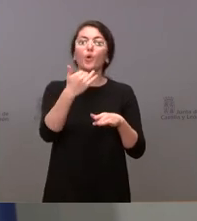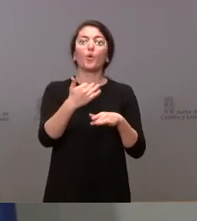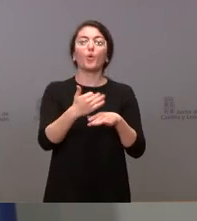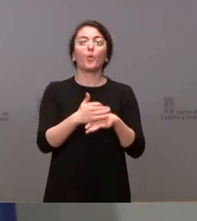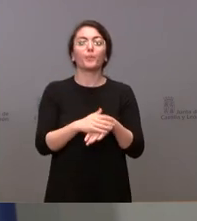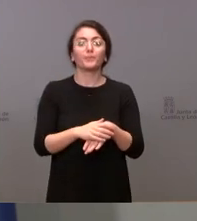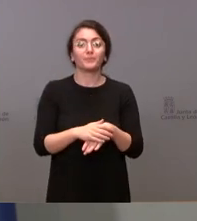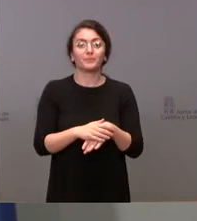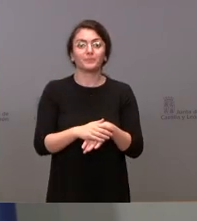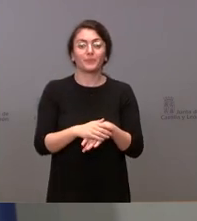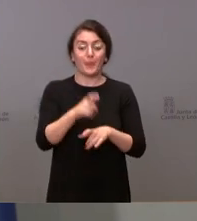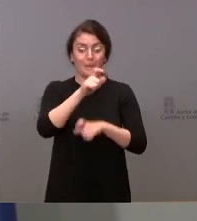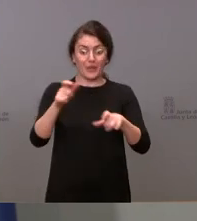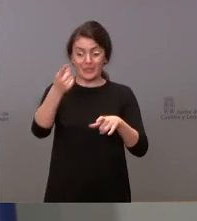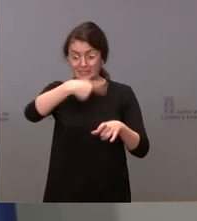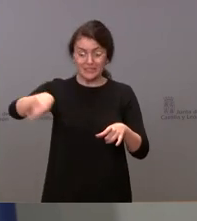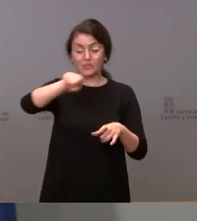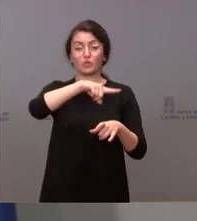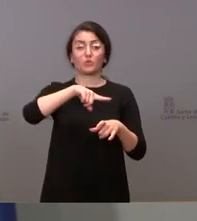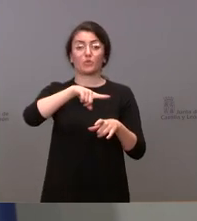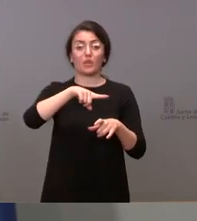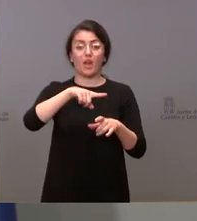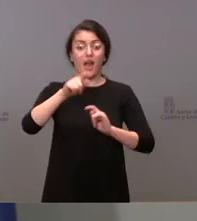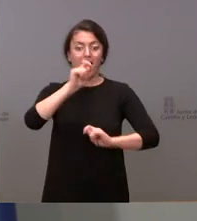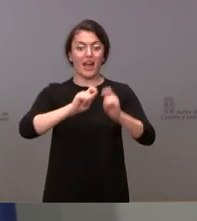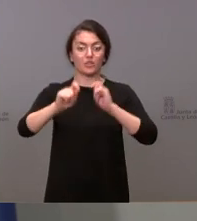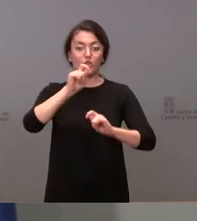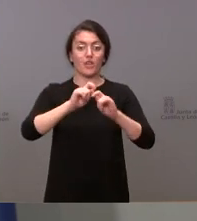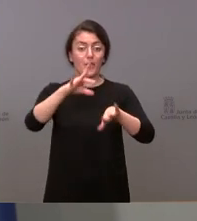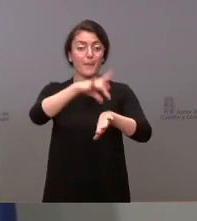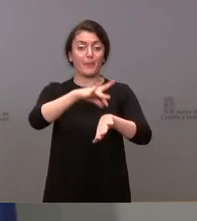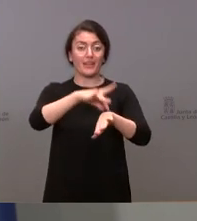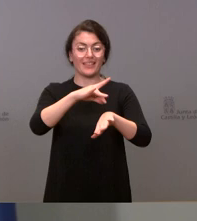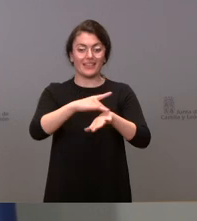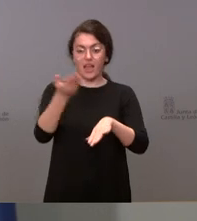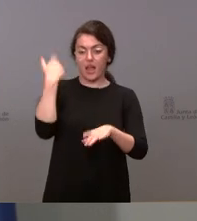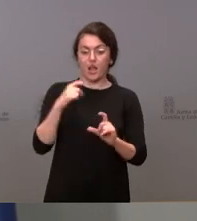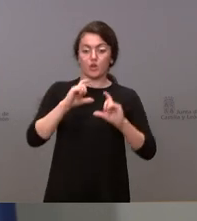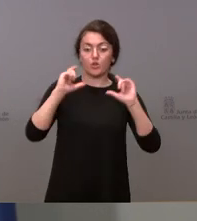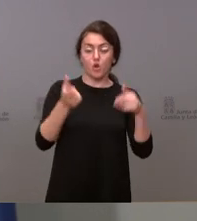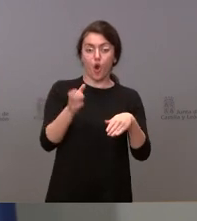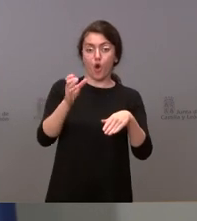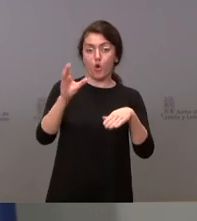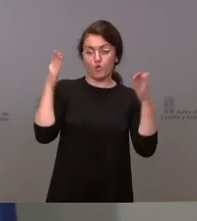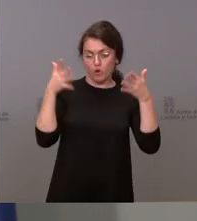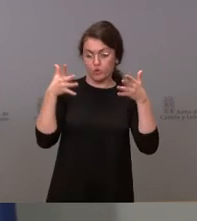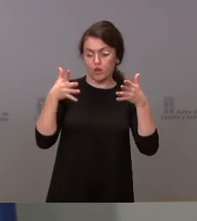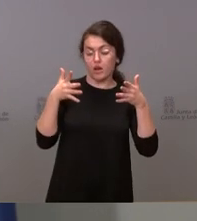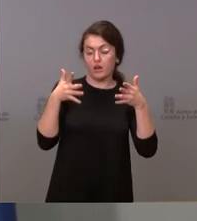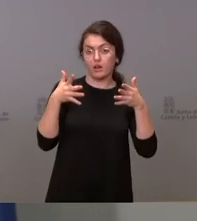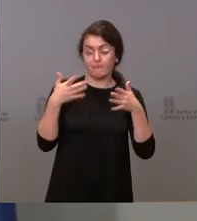personas representadas en las asociaciones de pacientes que se reunieron ayer con la consejera, para mí, he de decirle que